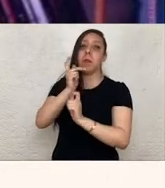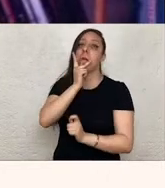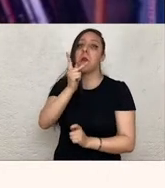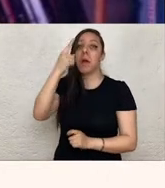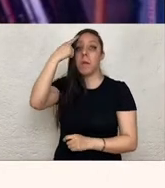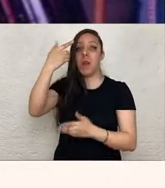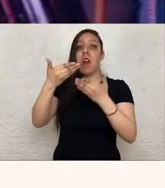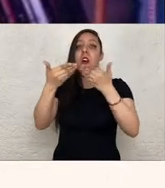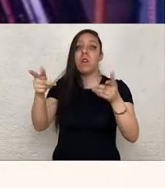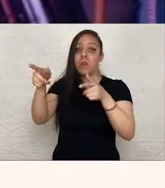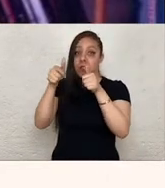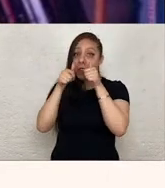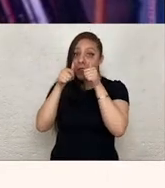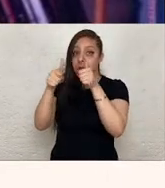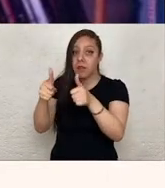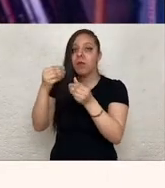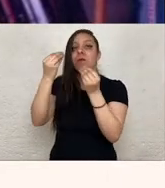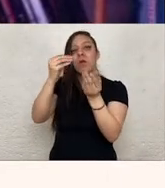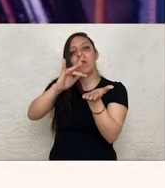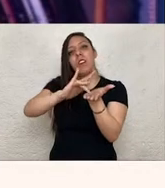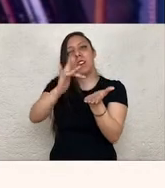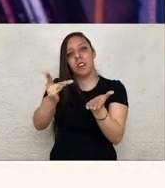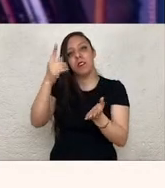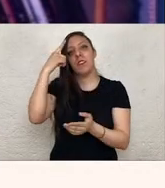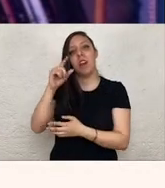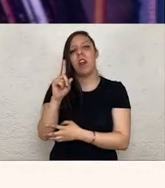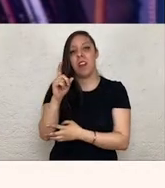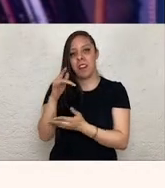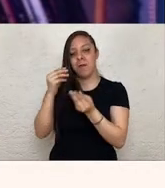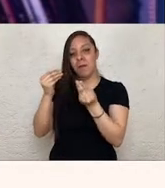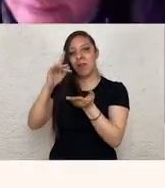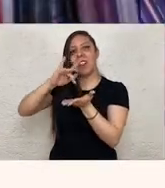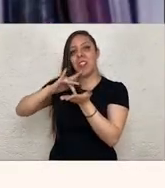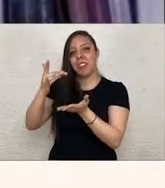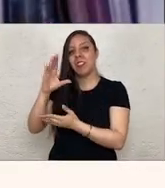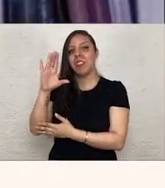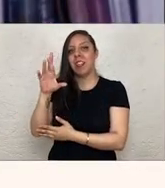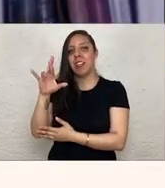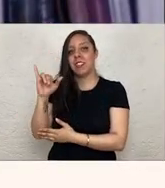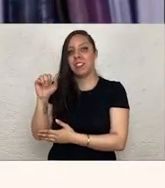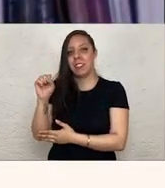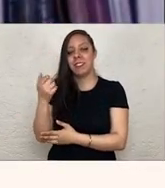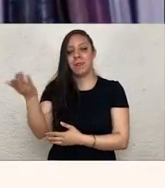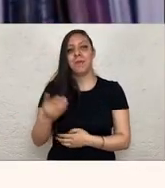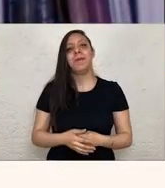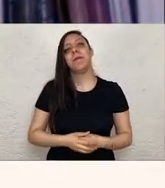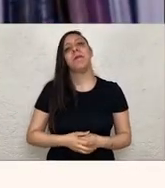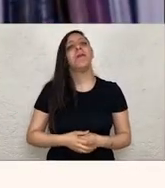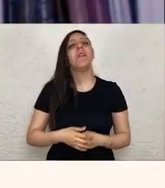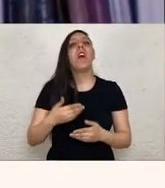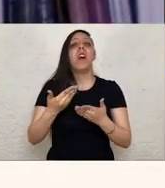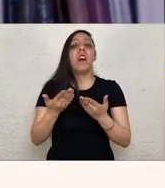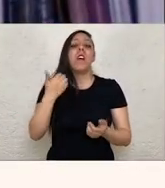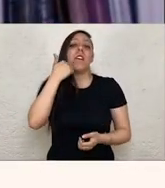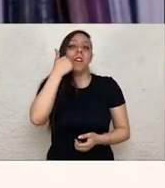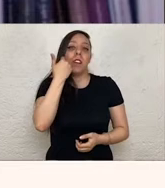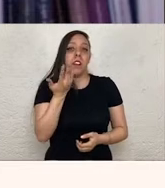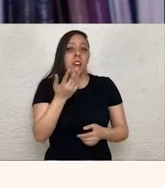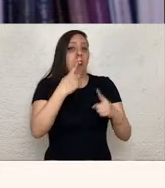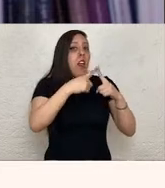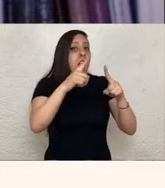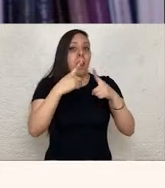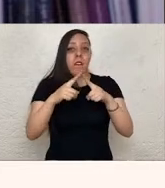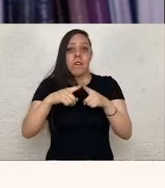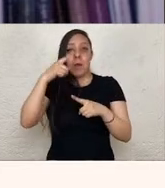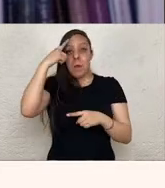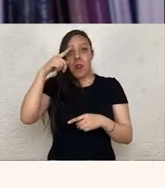a ti la palabra ahora, te escuchamos. Sí. Muchas gracias, Vero, y gracias, Camil. Yo quiero posicionar